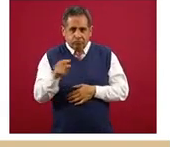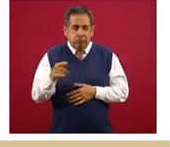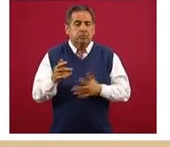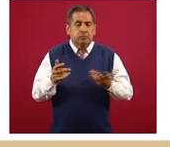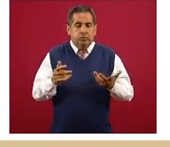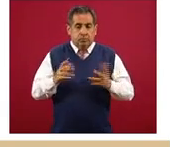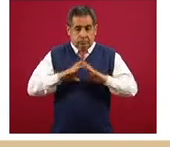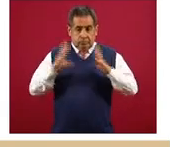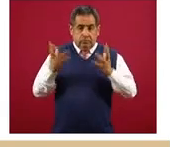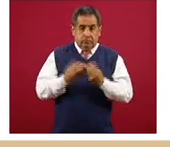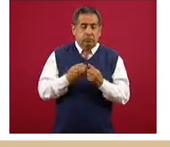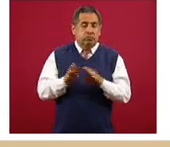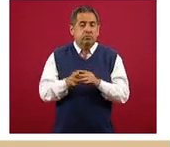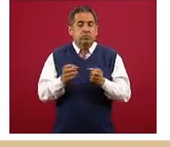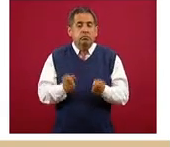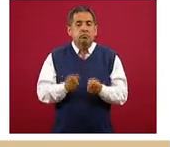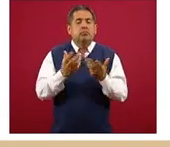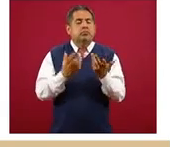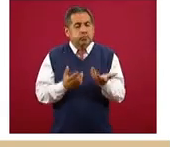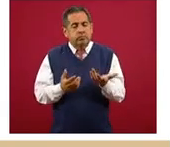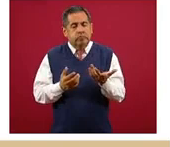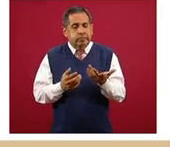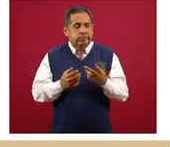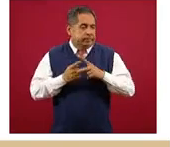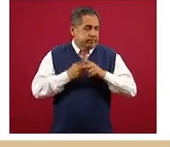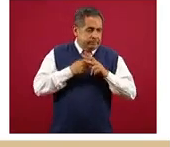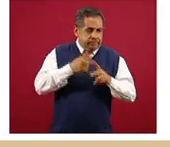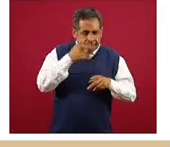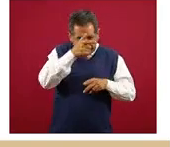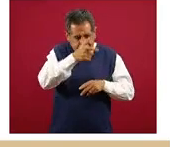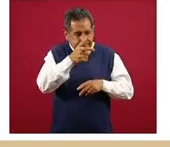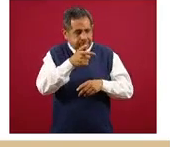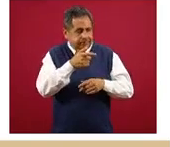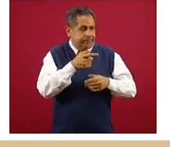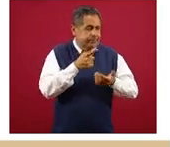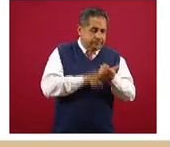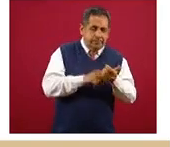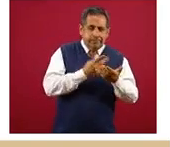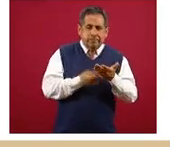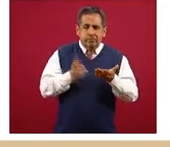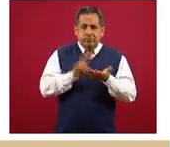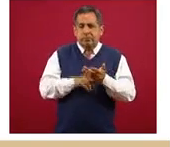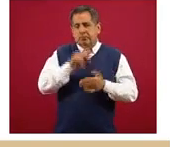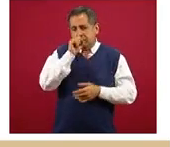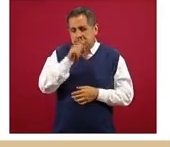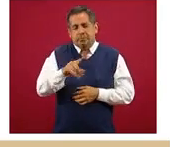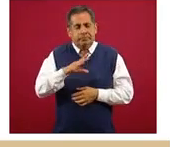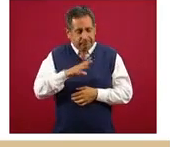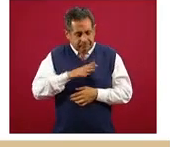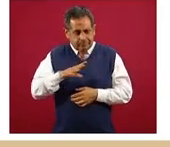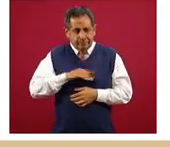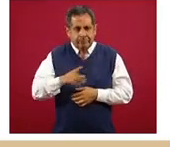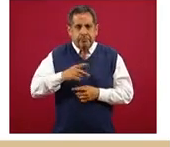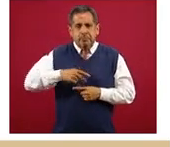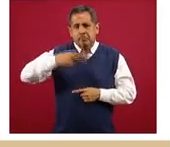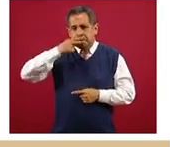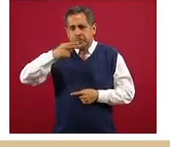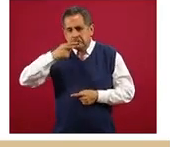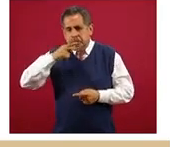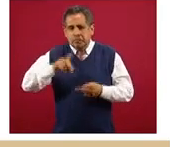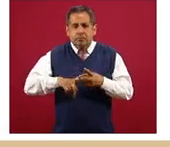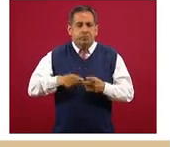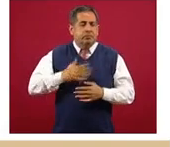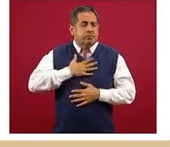ese total de confirmados acumulados que presentaban esta comorbilidad. También presente el tabaquismo,